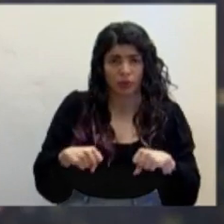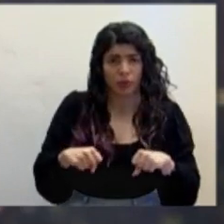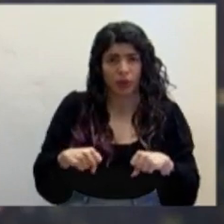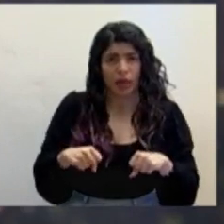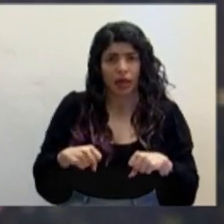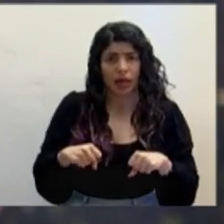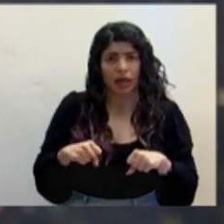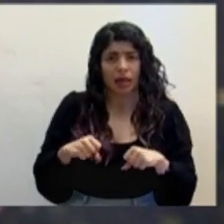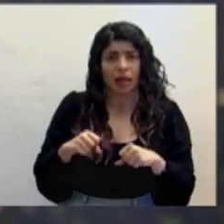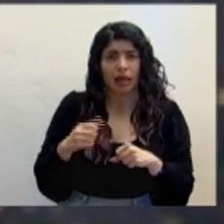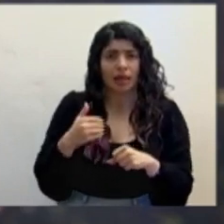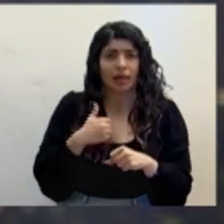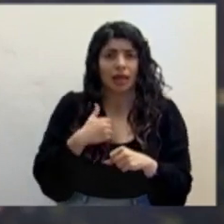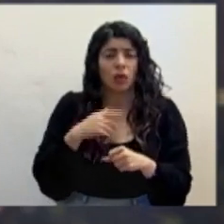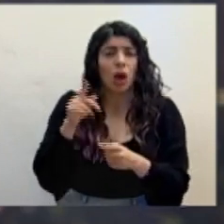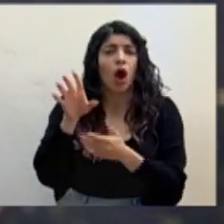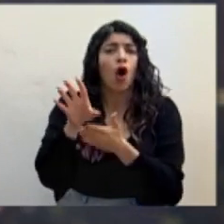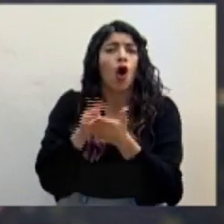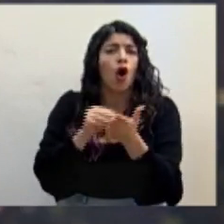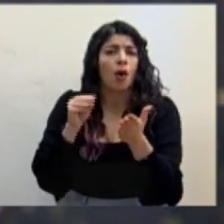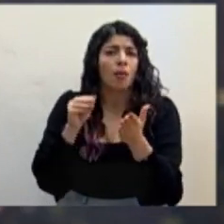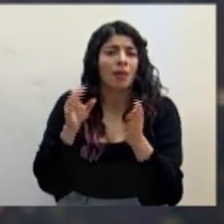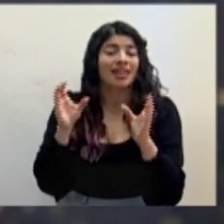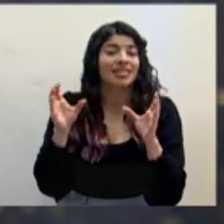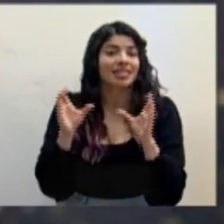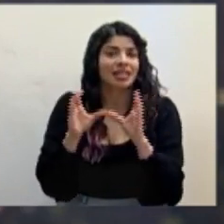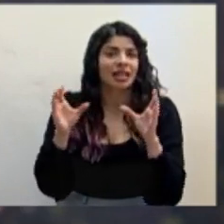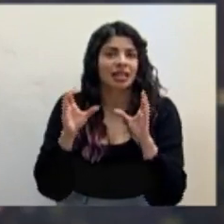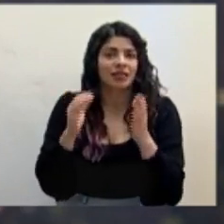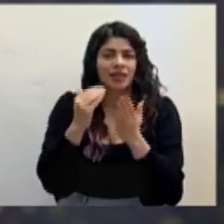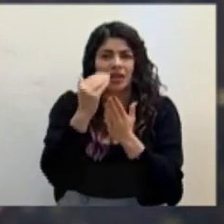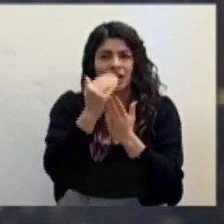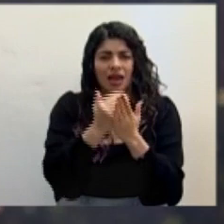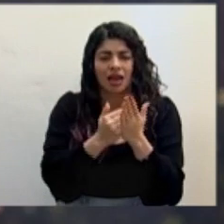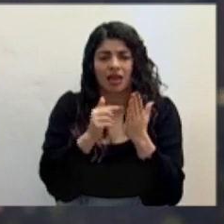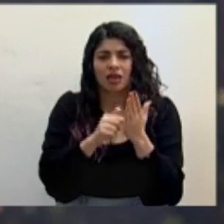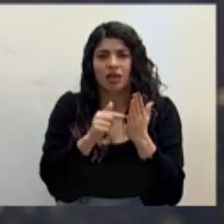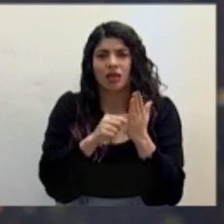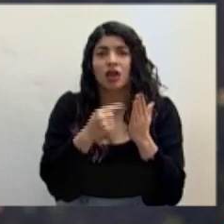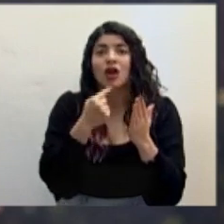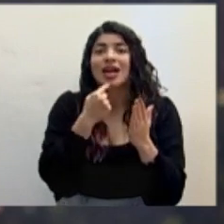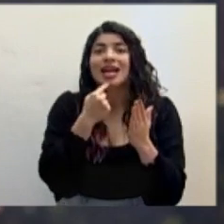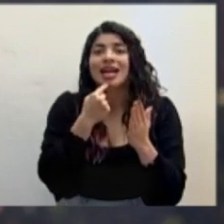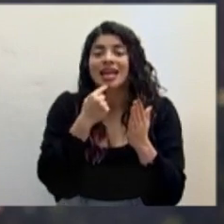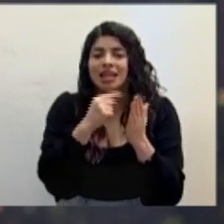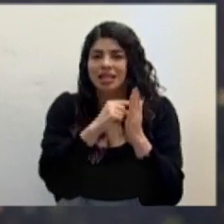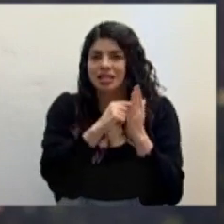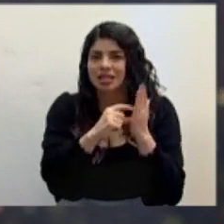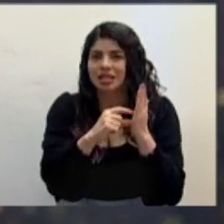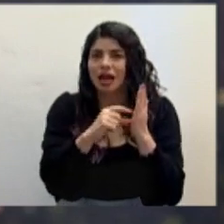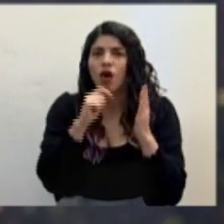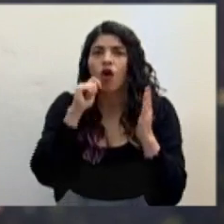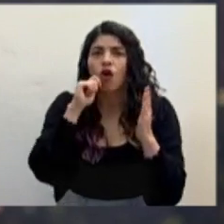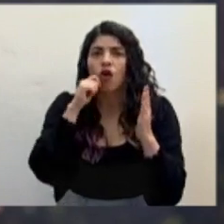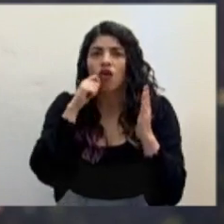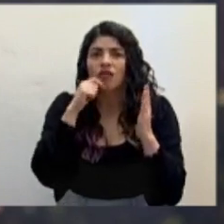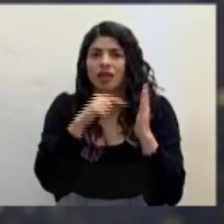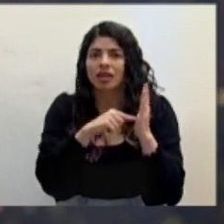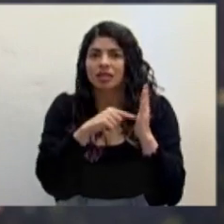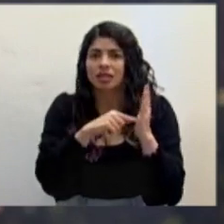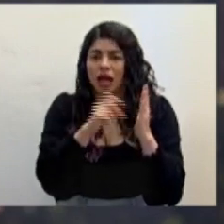a una copia certificada y textual de lo que indica esa cláusula de